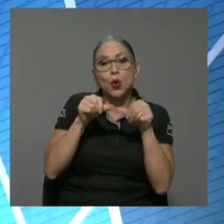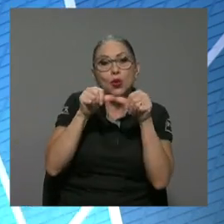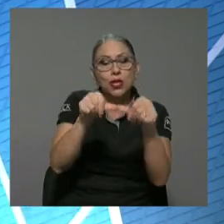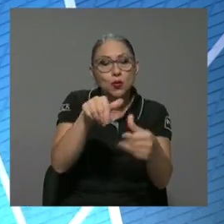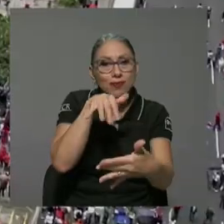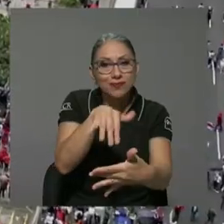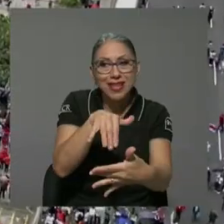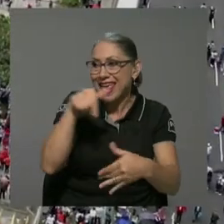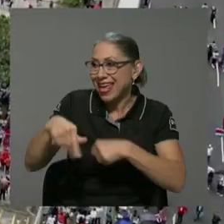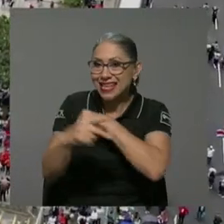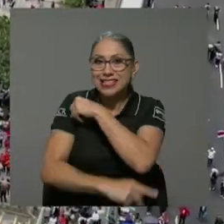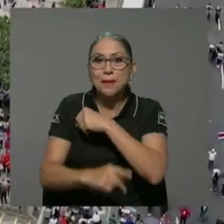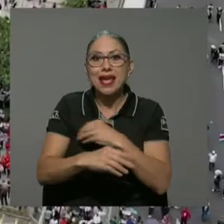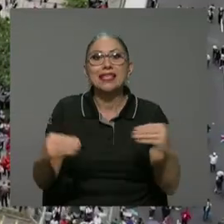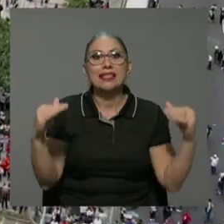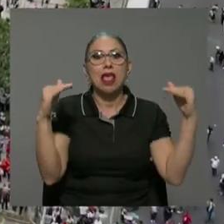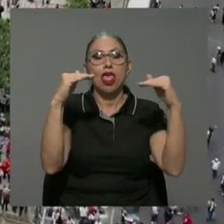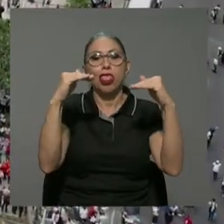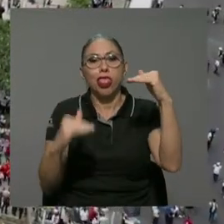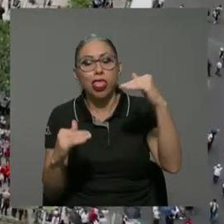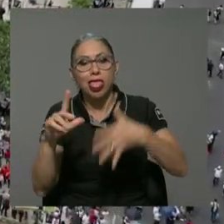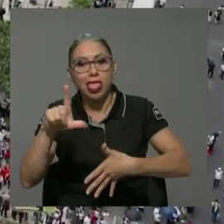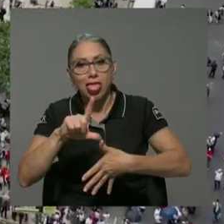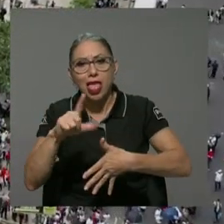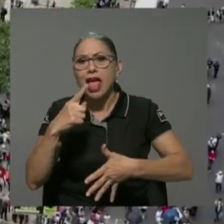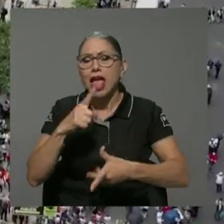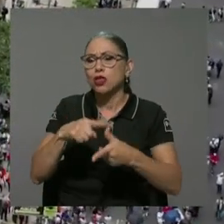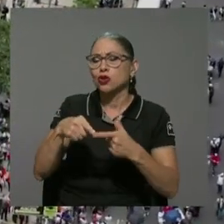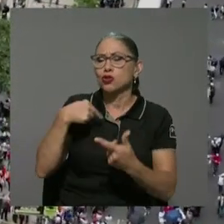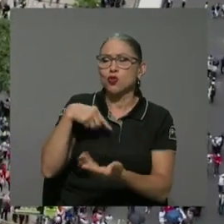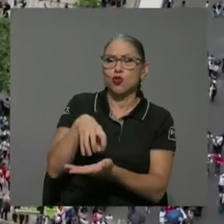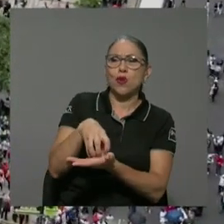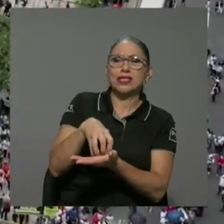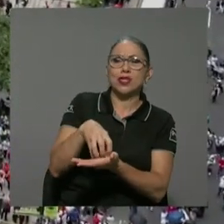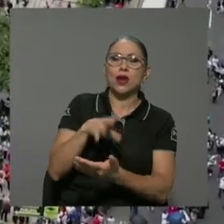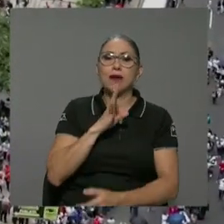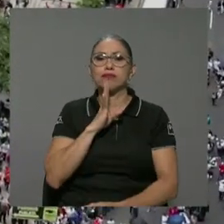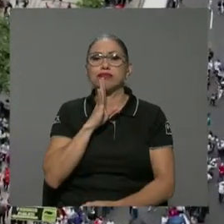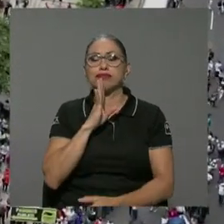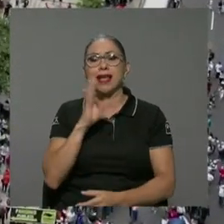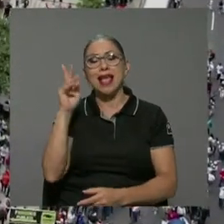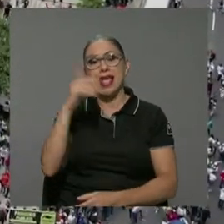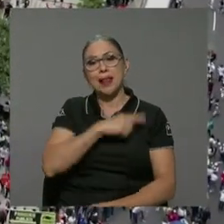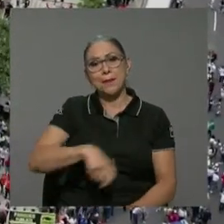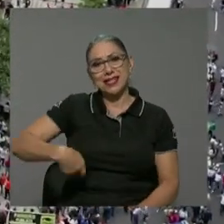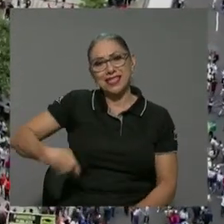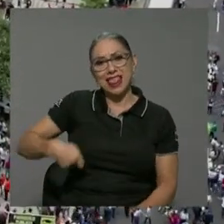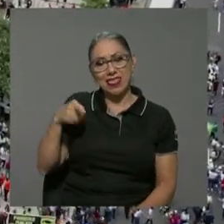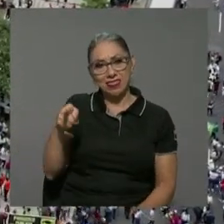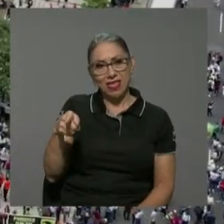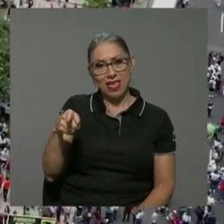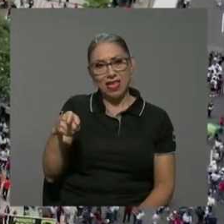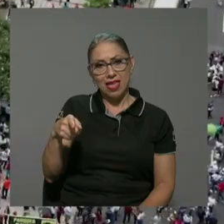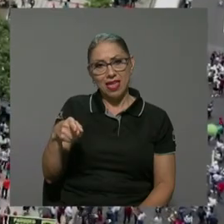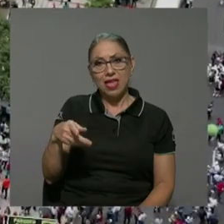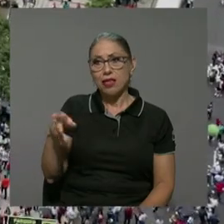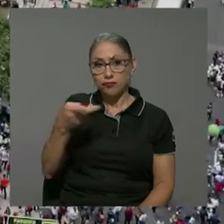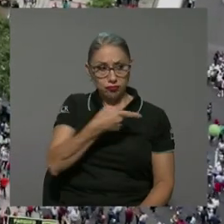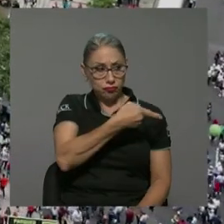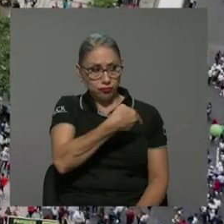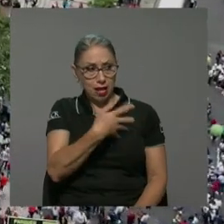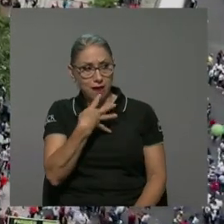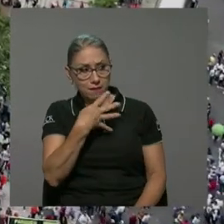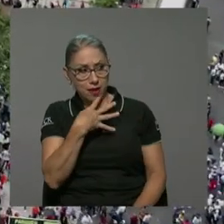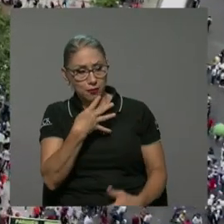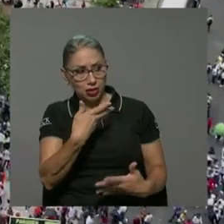Latina. Y ahí uno se empieza a cuestionar el discurso del presidente. Creo que lo hablábamos antes fuera de cámara, Cisca, que el presidente ha dicho en repetidas